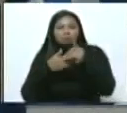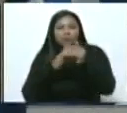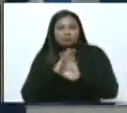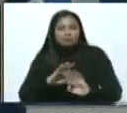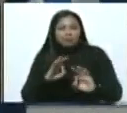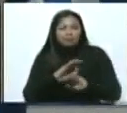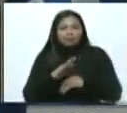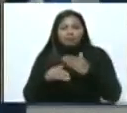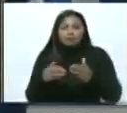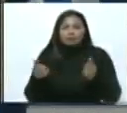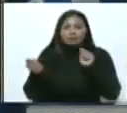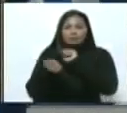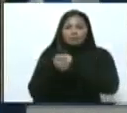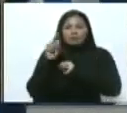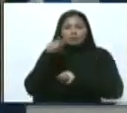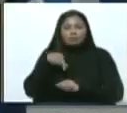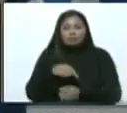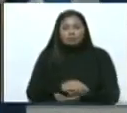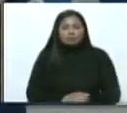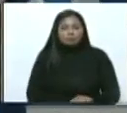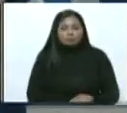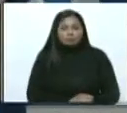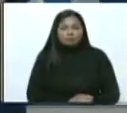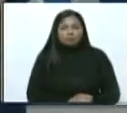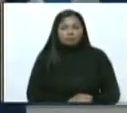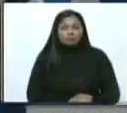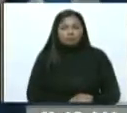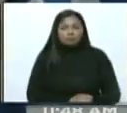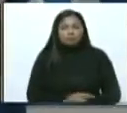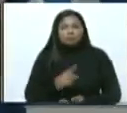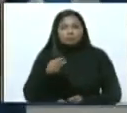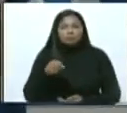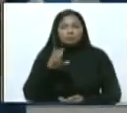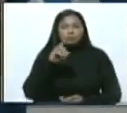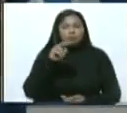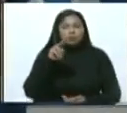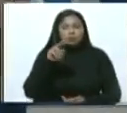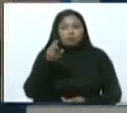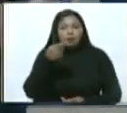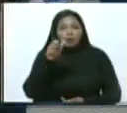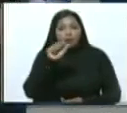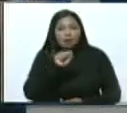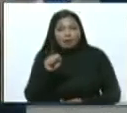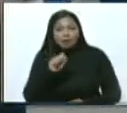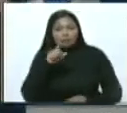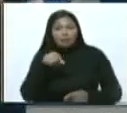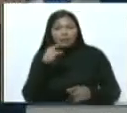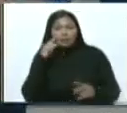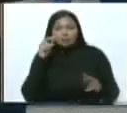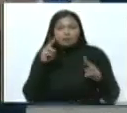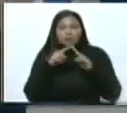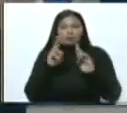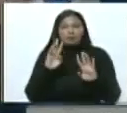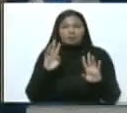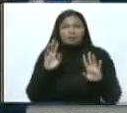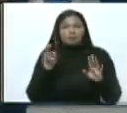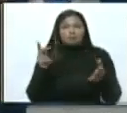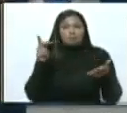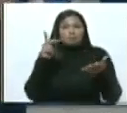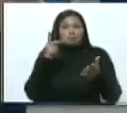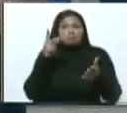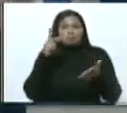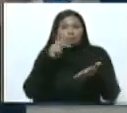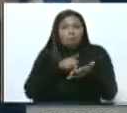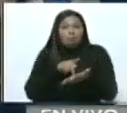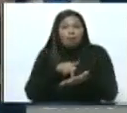Allí fue detenido también el sujeto Douglas Daniel Espinosa, quien quiso aparecerse de manera fantasmagórica